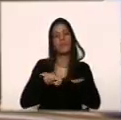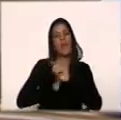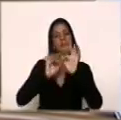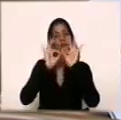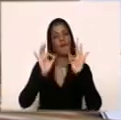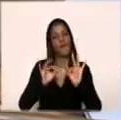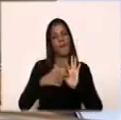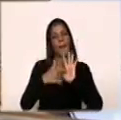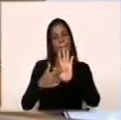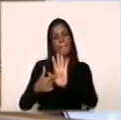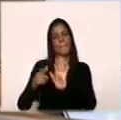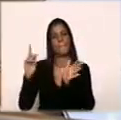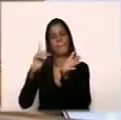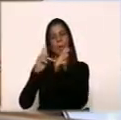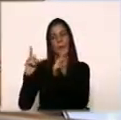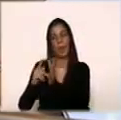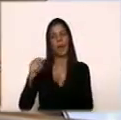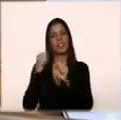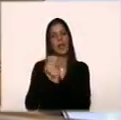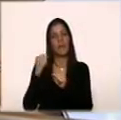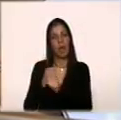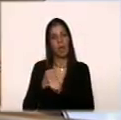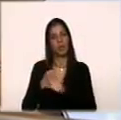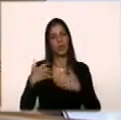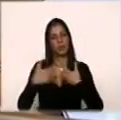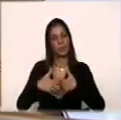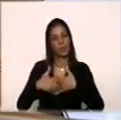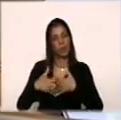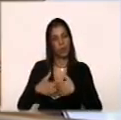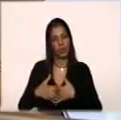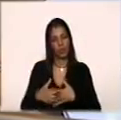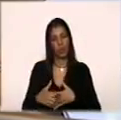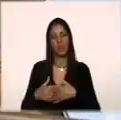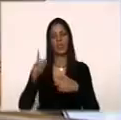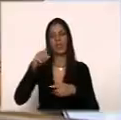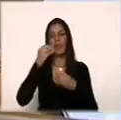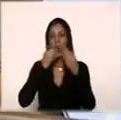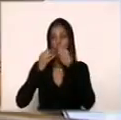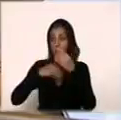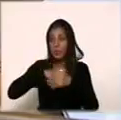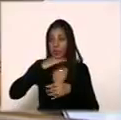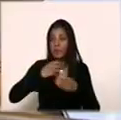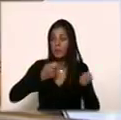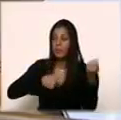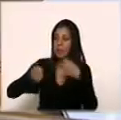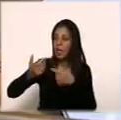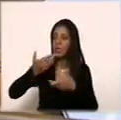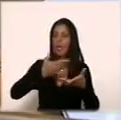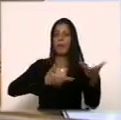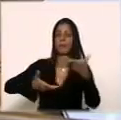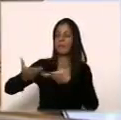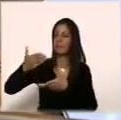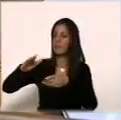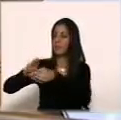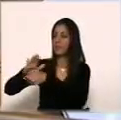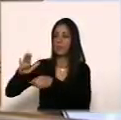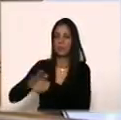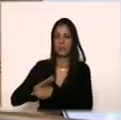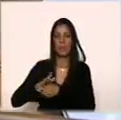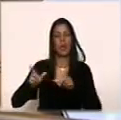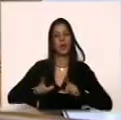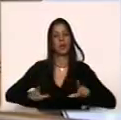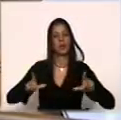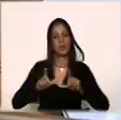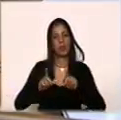popular en la gestión de la actividad productiva y distribución de bienes y servicios en las entidades